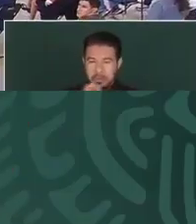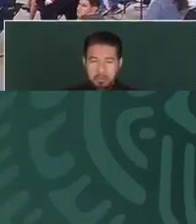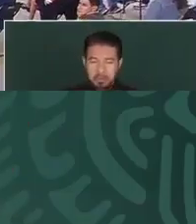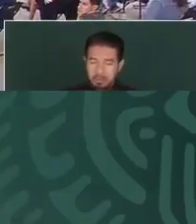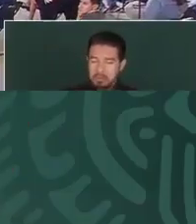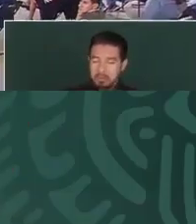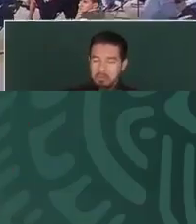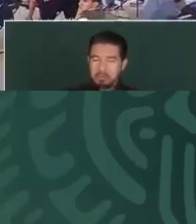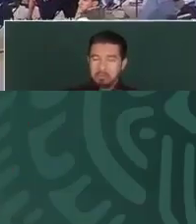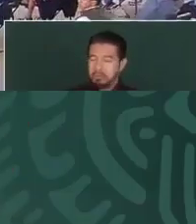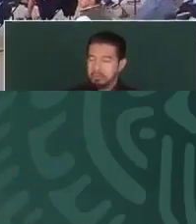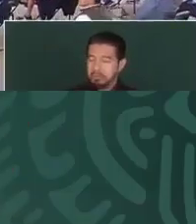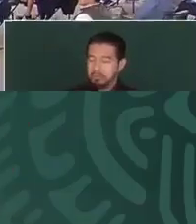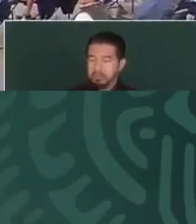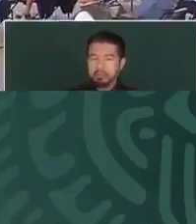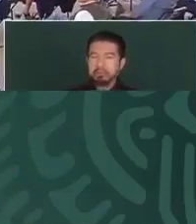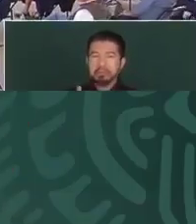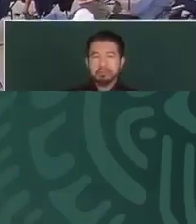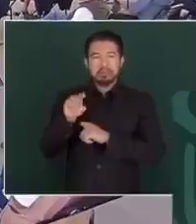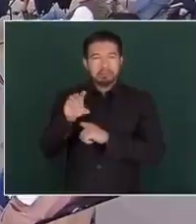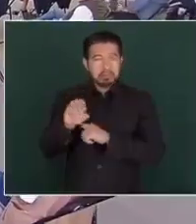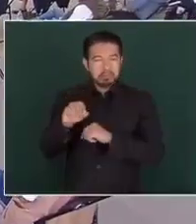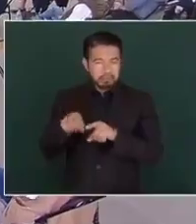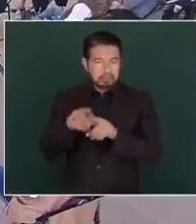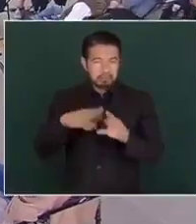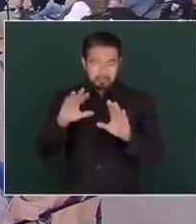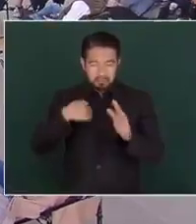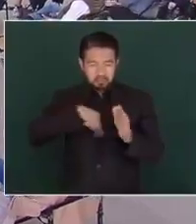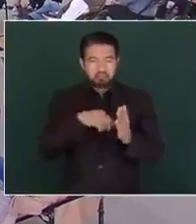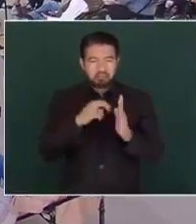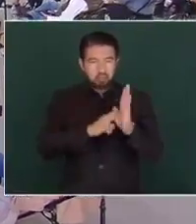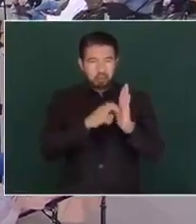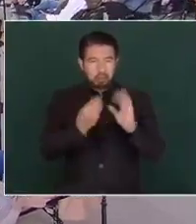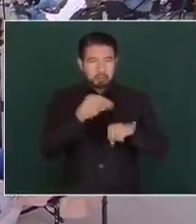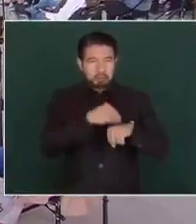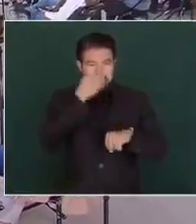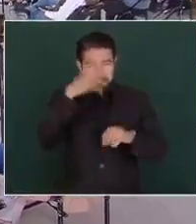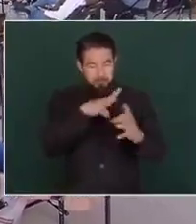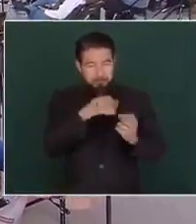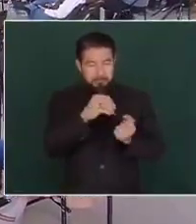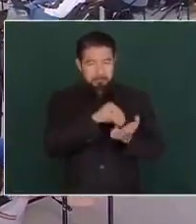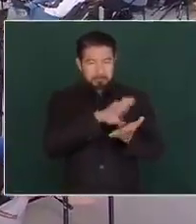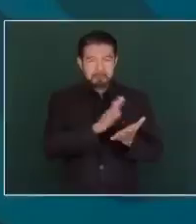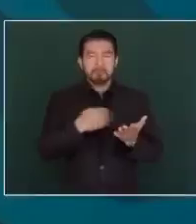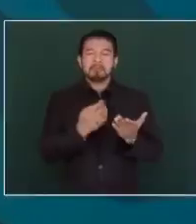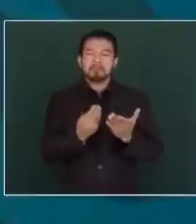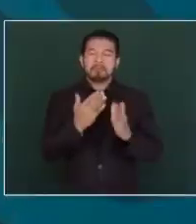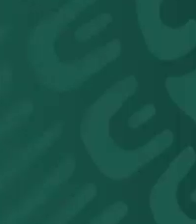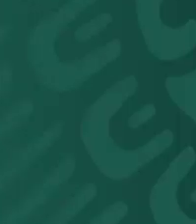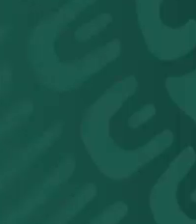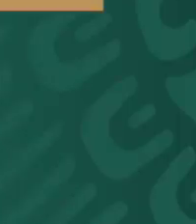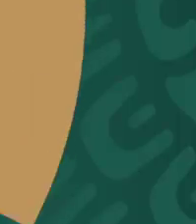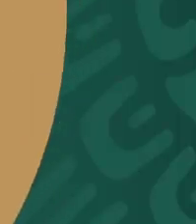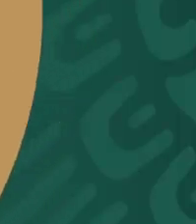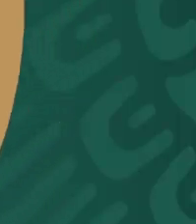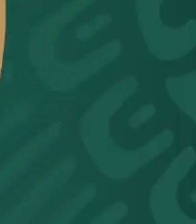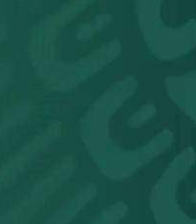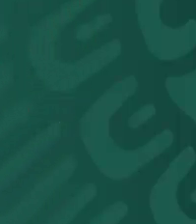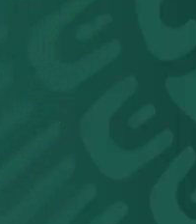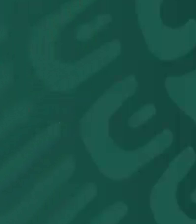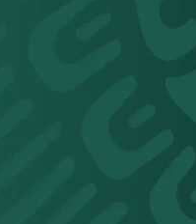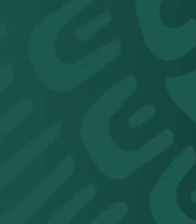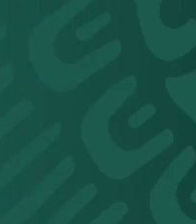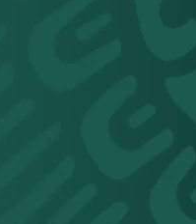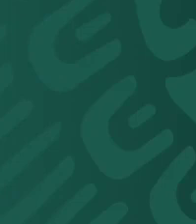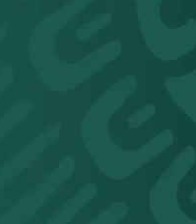Infraestructura, Comunicaciones y Transportes, Jorge Nuño, explicó la reforma constitucional promovida por el presidente en materia de trenes